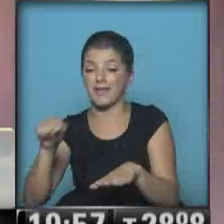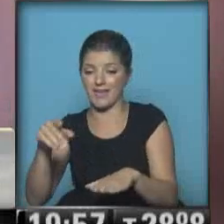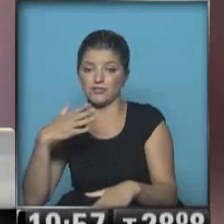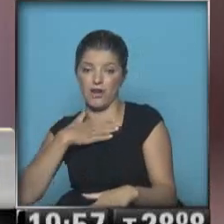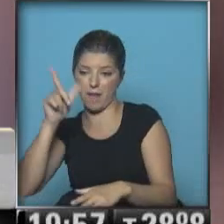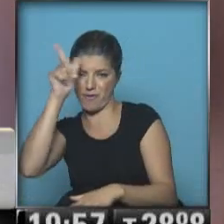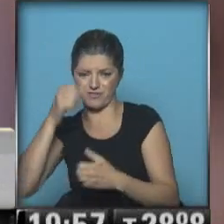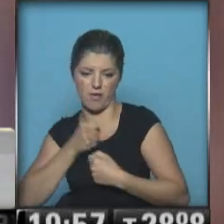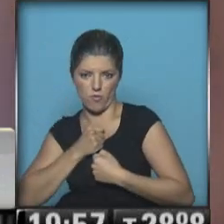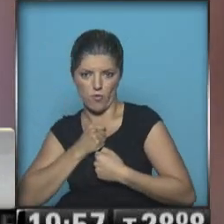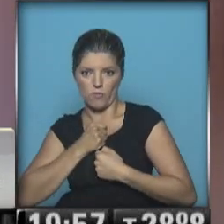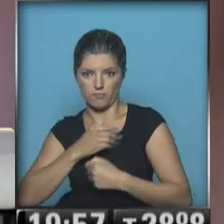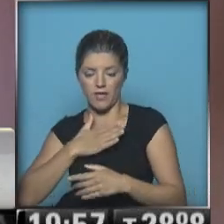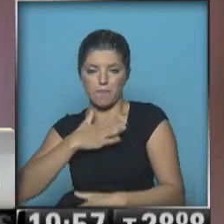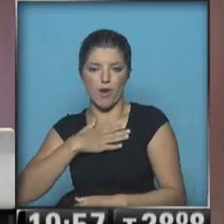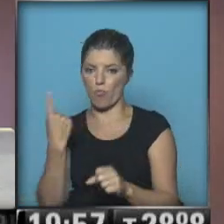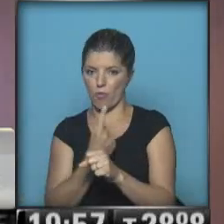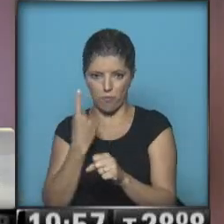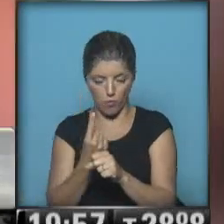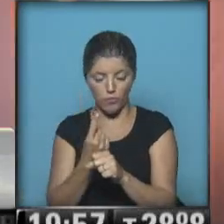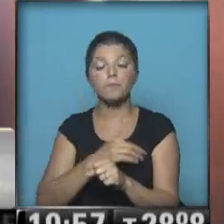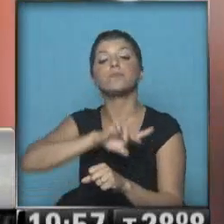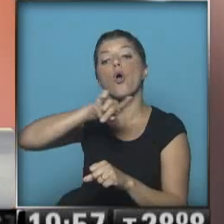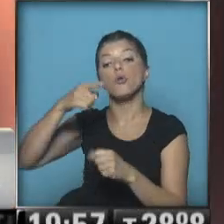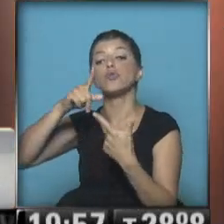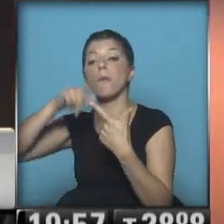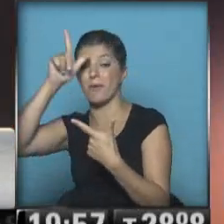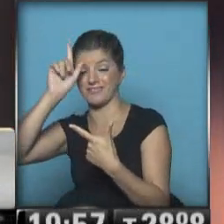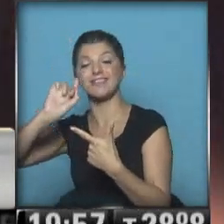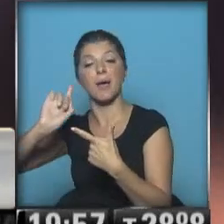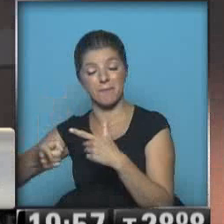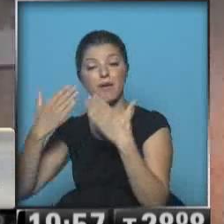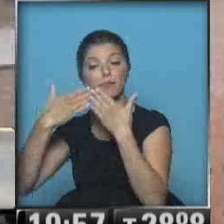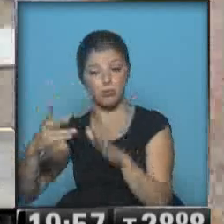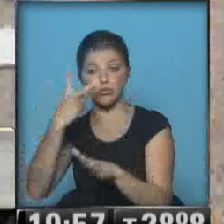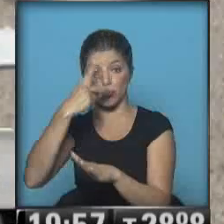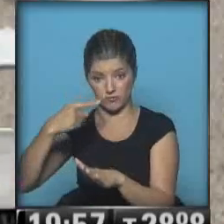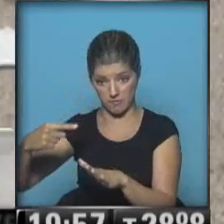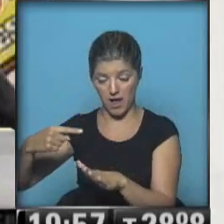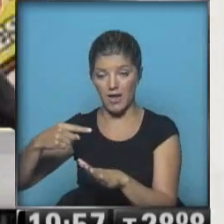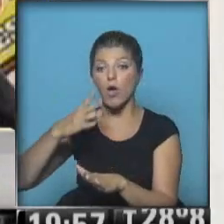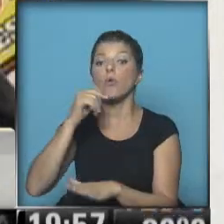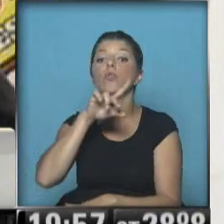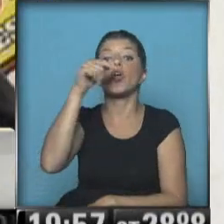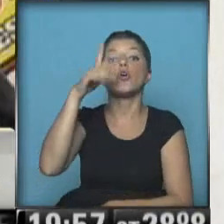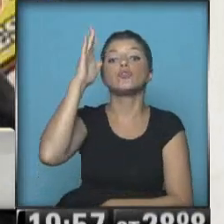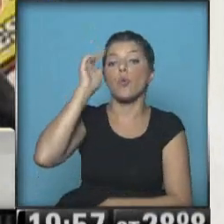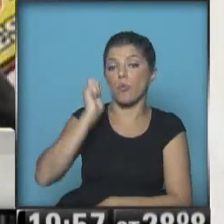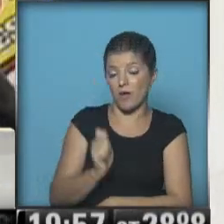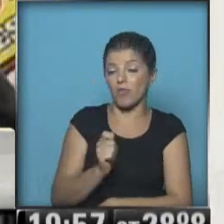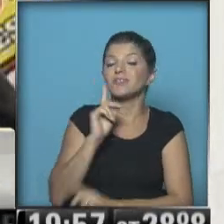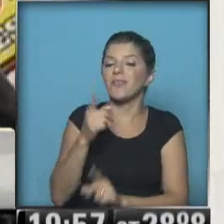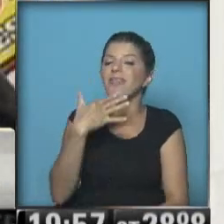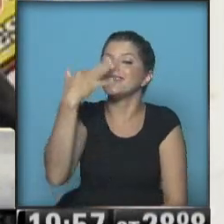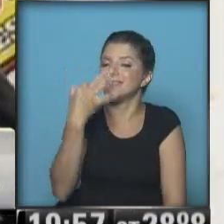de su pecho. La absolución de otro policía llega a menos de 2 semanas de que otro jurado en Missouri decidiera